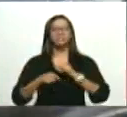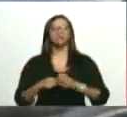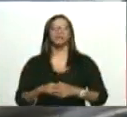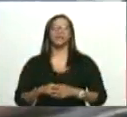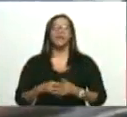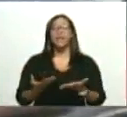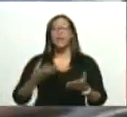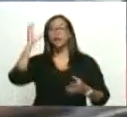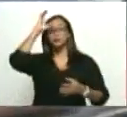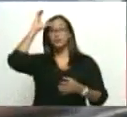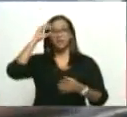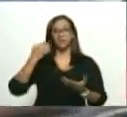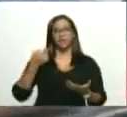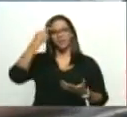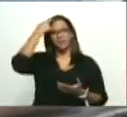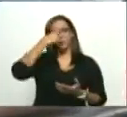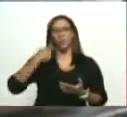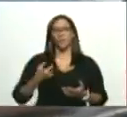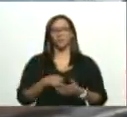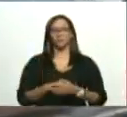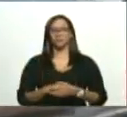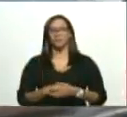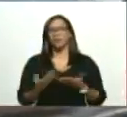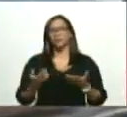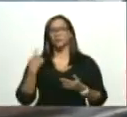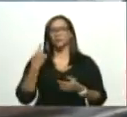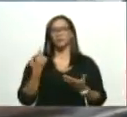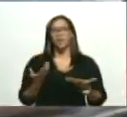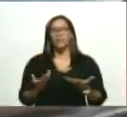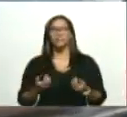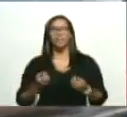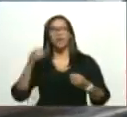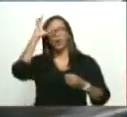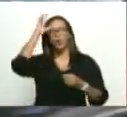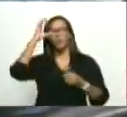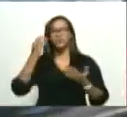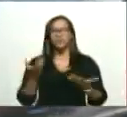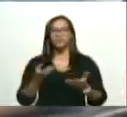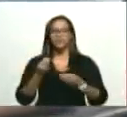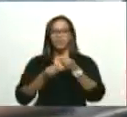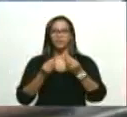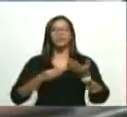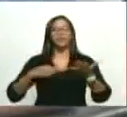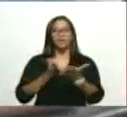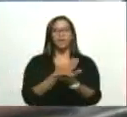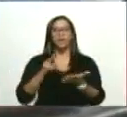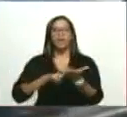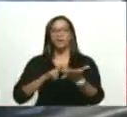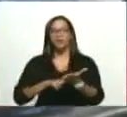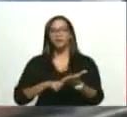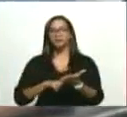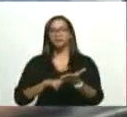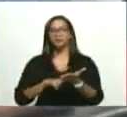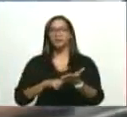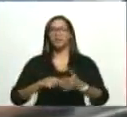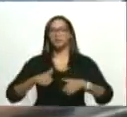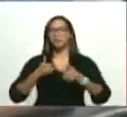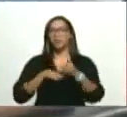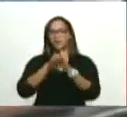la conciencia de cuál es nuestra realidad. Solo tomando conciencia de nuestra propia realidad es que podemos combatir la avanzada